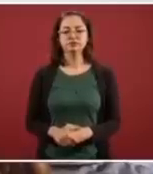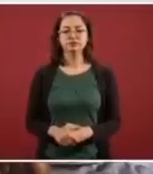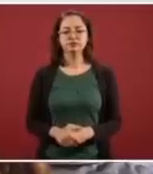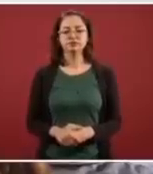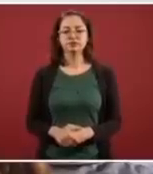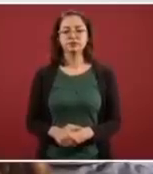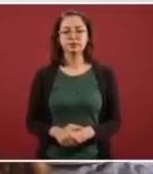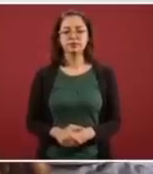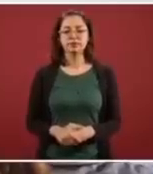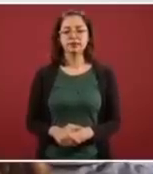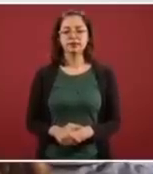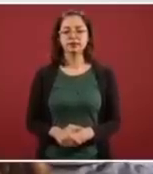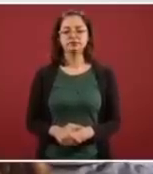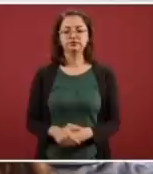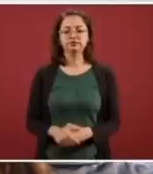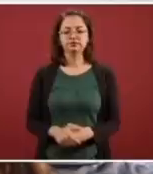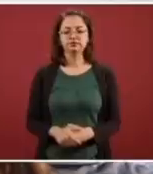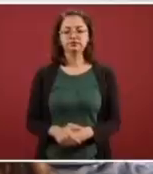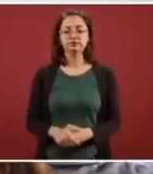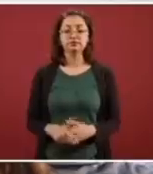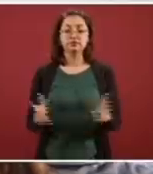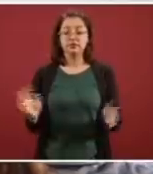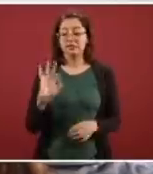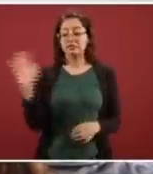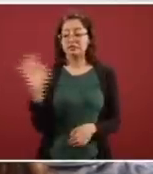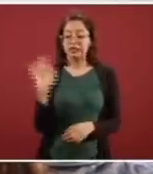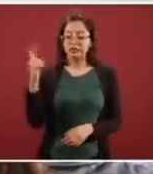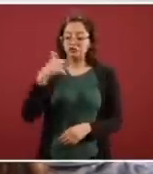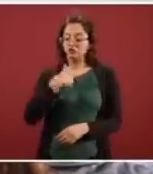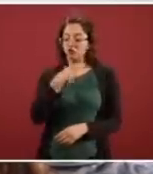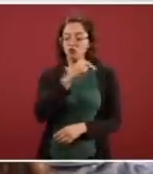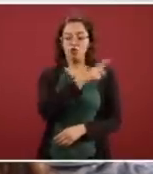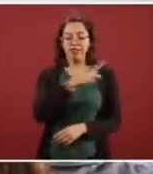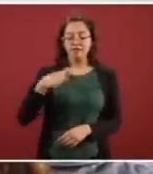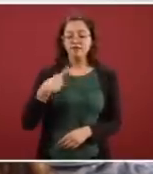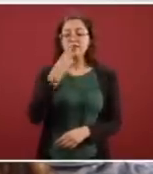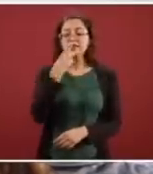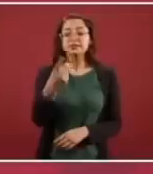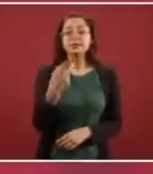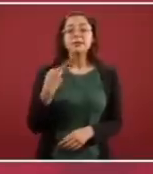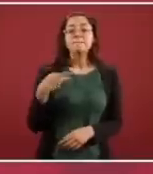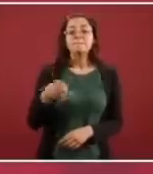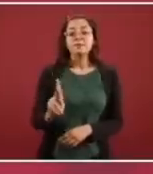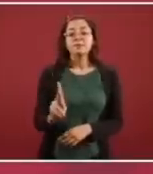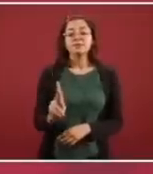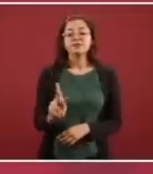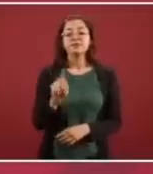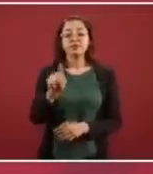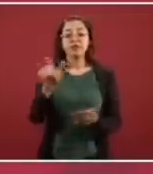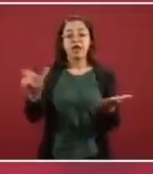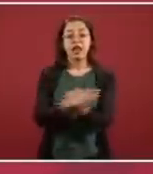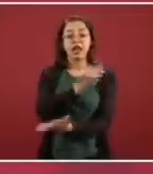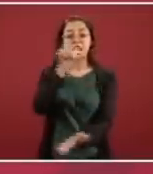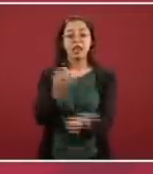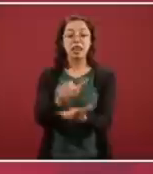No está bien a lo mejor que yo lo diga, pero se proclamó esa ley.